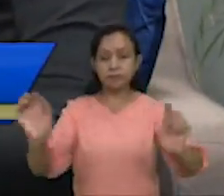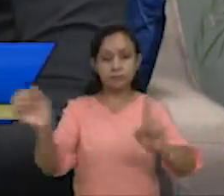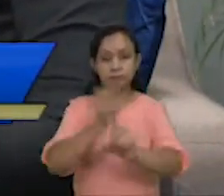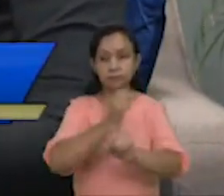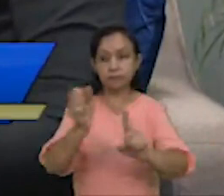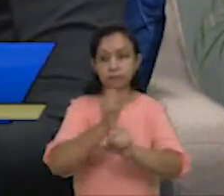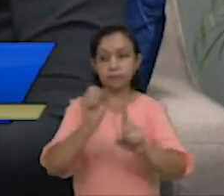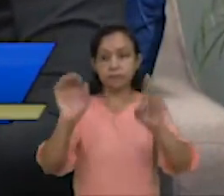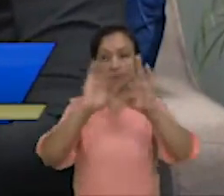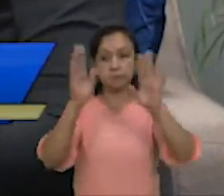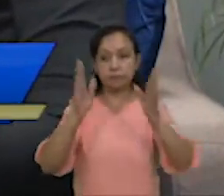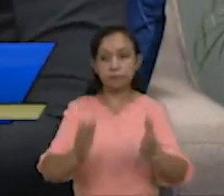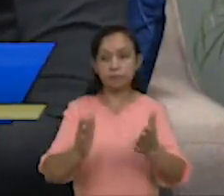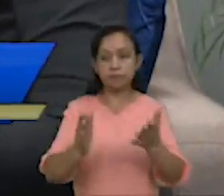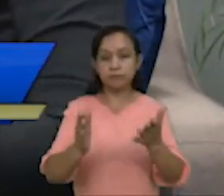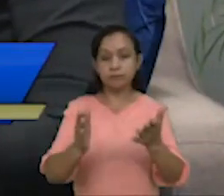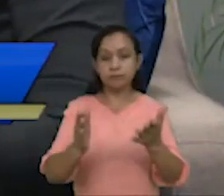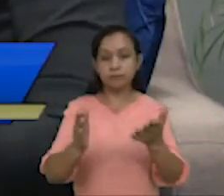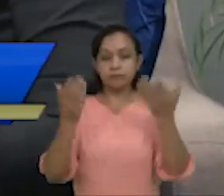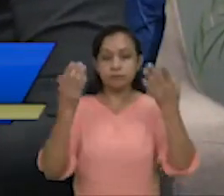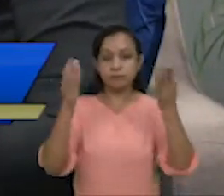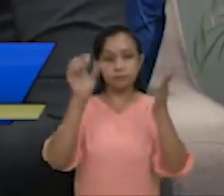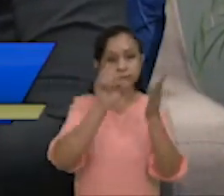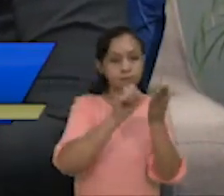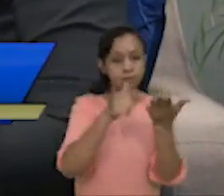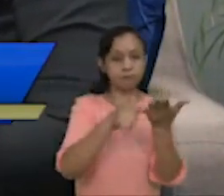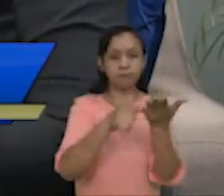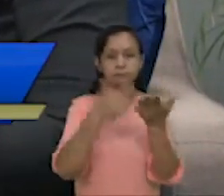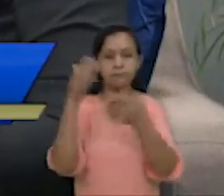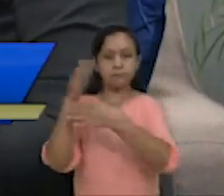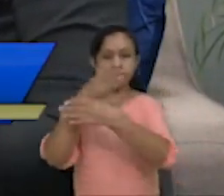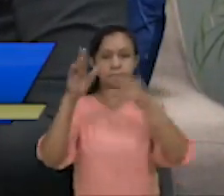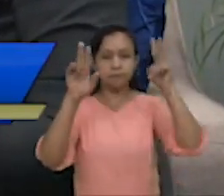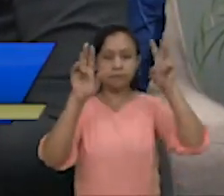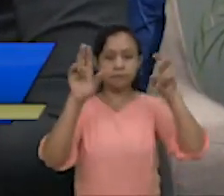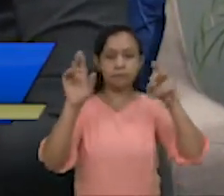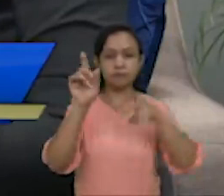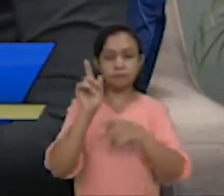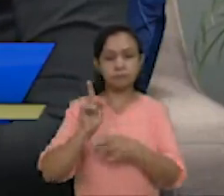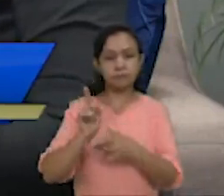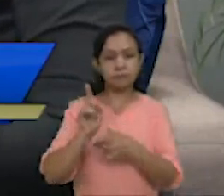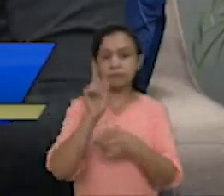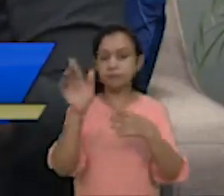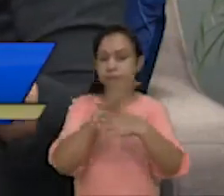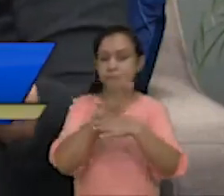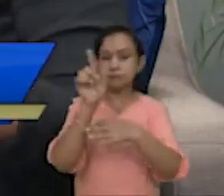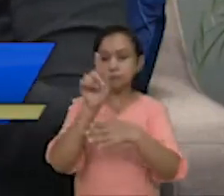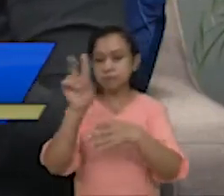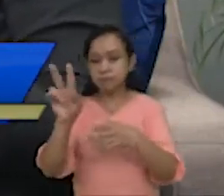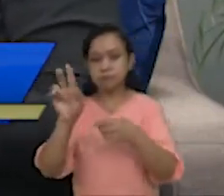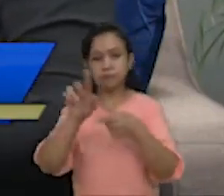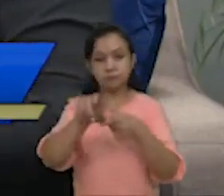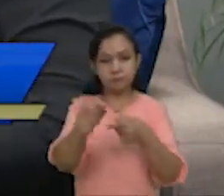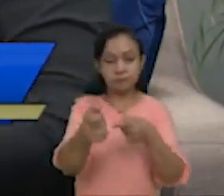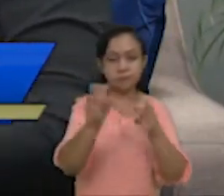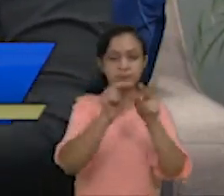que vive la mujer, descontaminar las agendas que tenemos en los medios porque hay toda una priorización